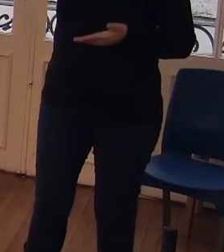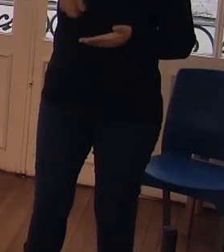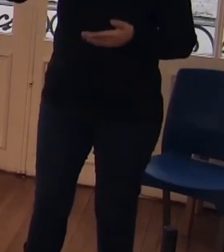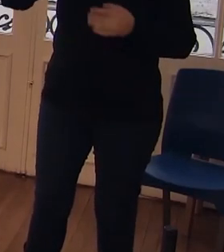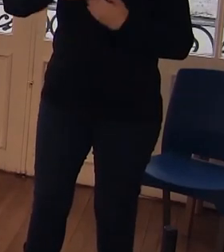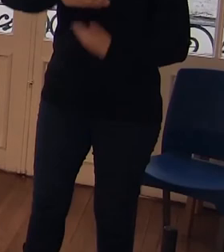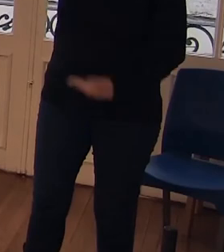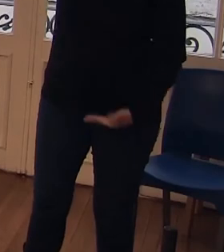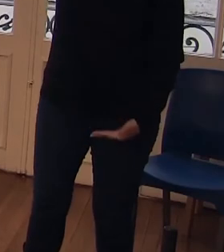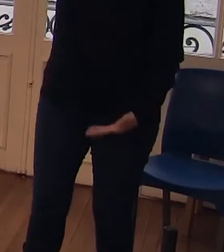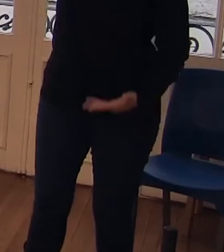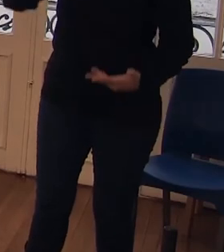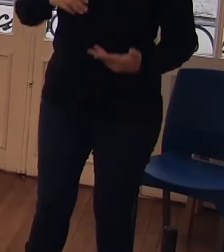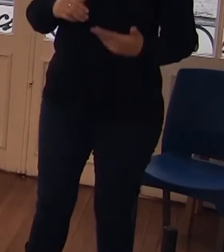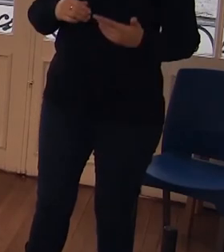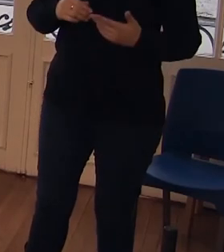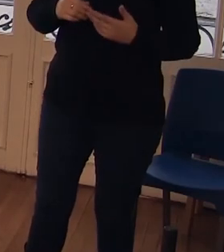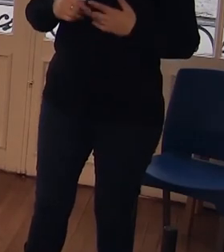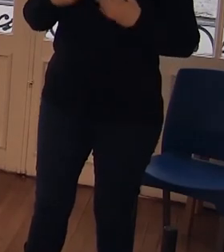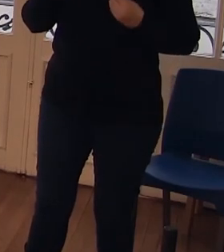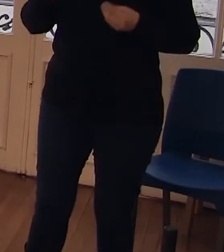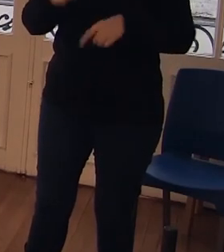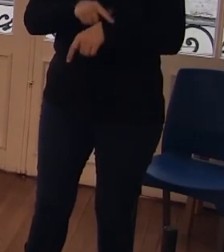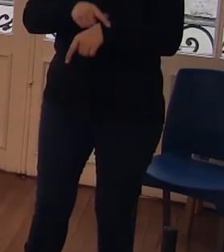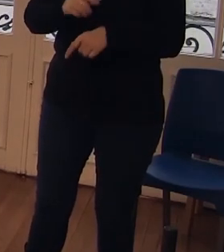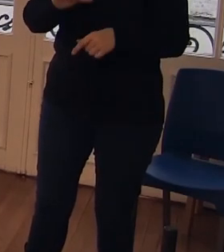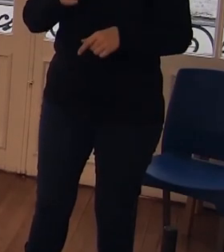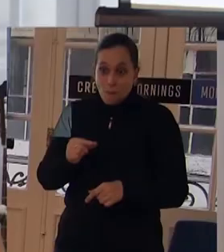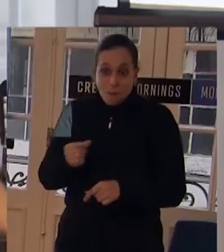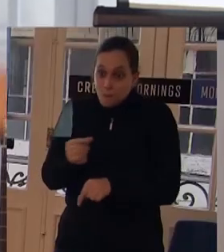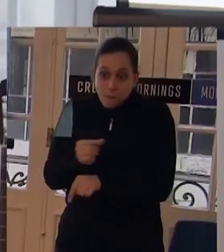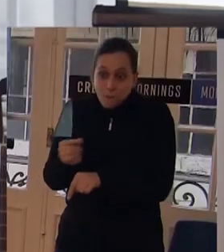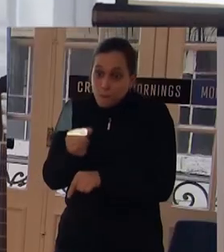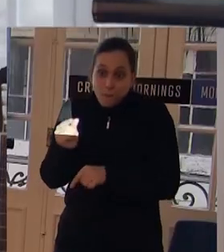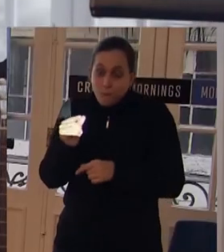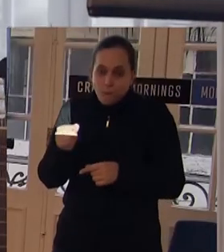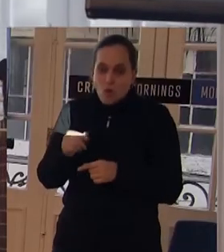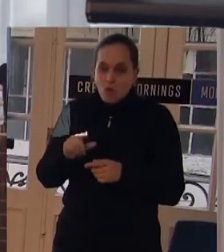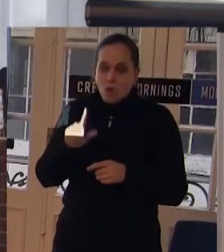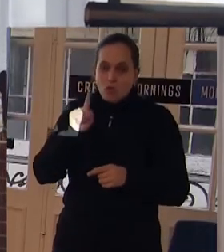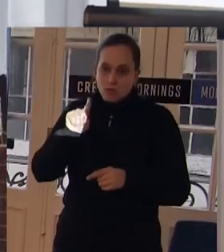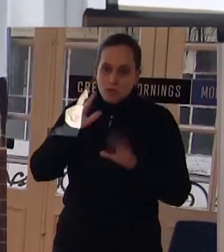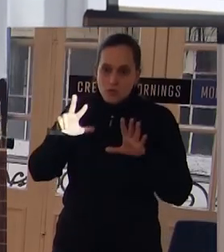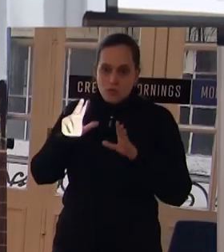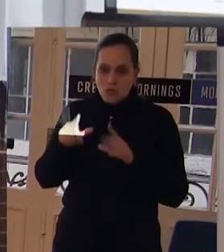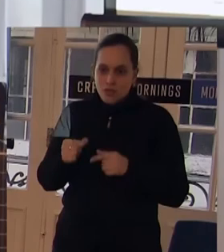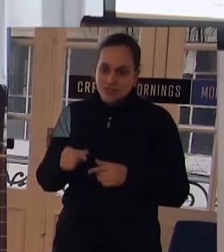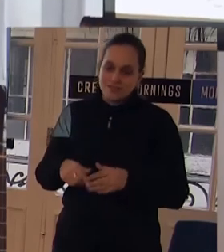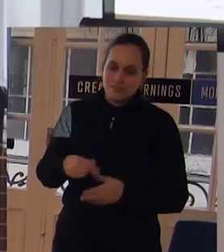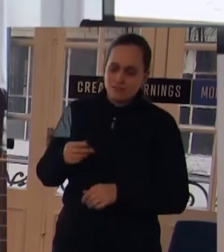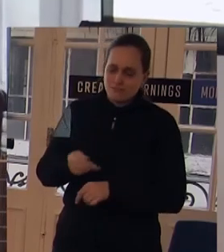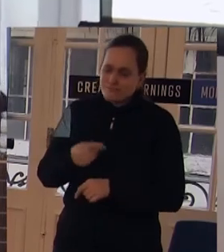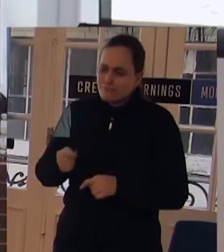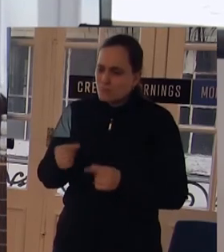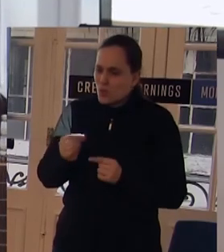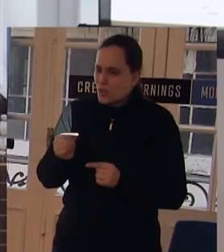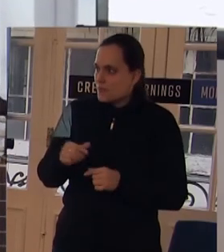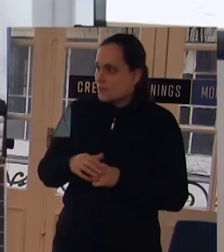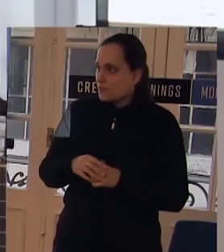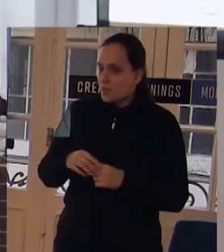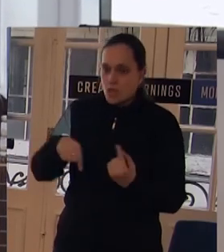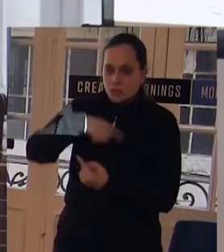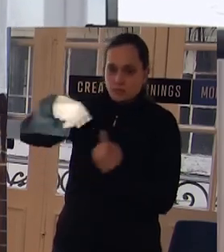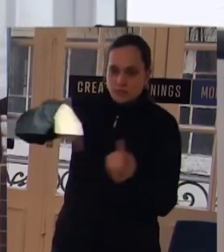sea que para nosotros era muy poco tiempo. Y era todo el tiempo que había. Entonces no podía entrar en el